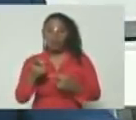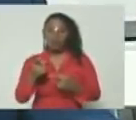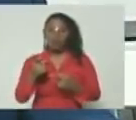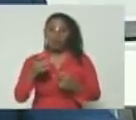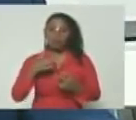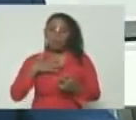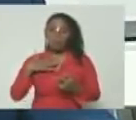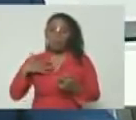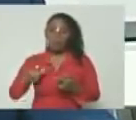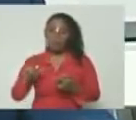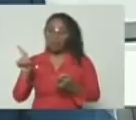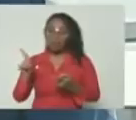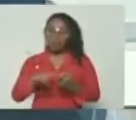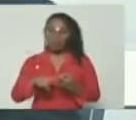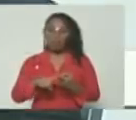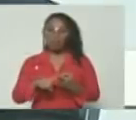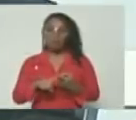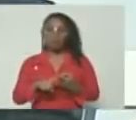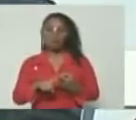Ernesto.